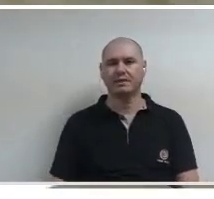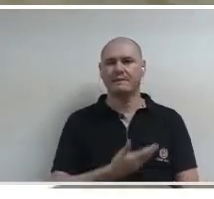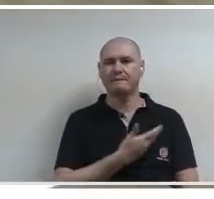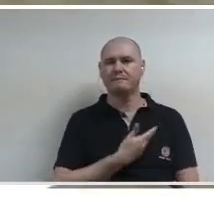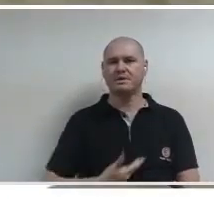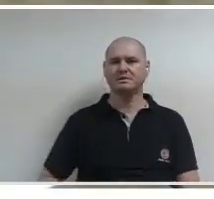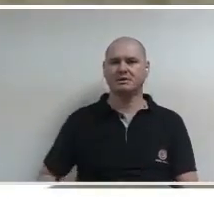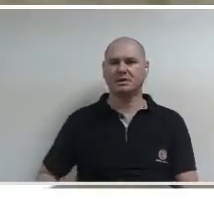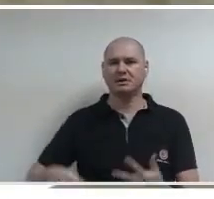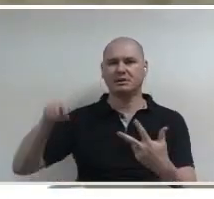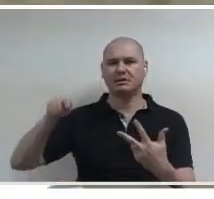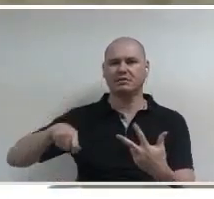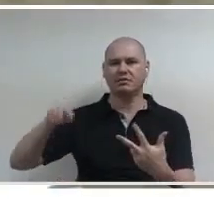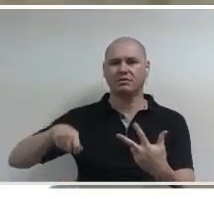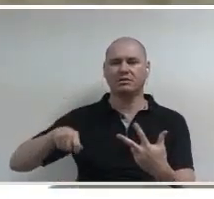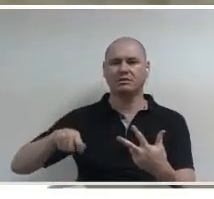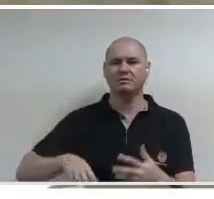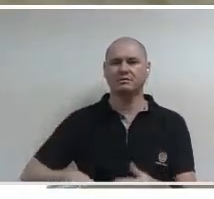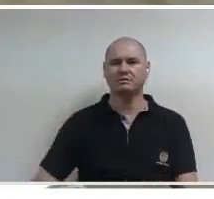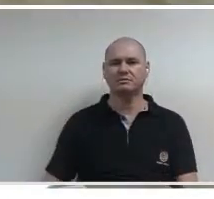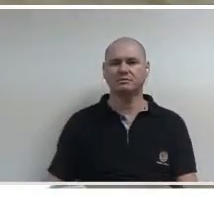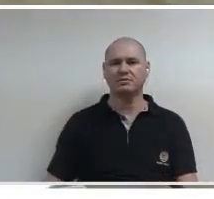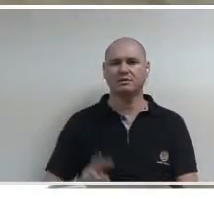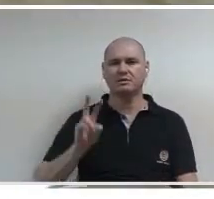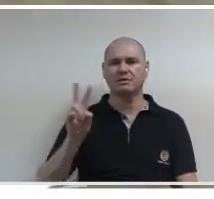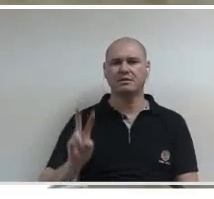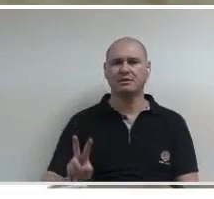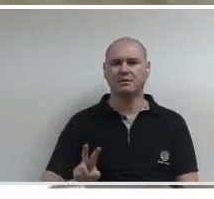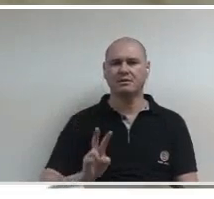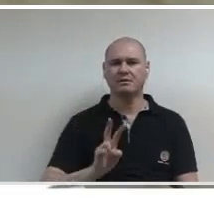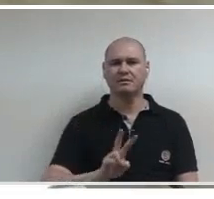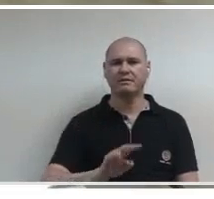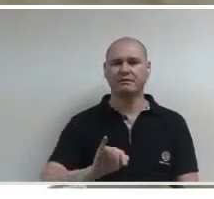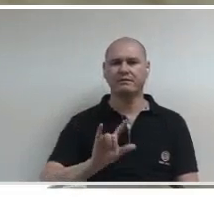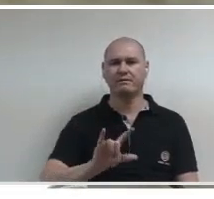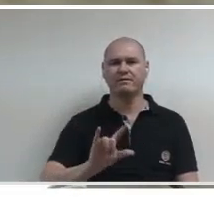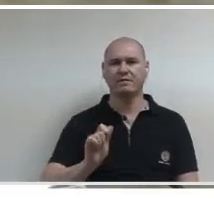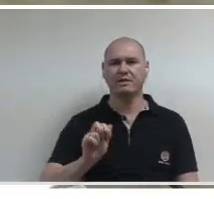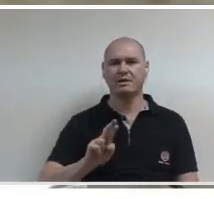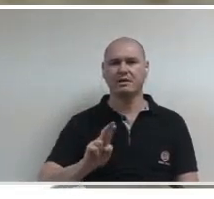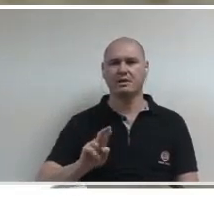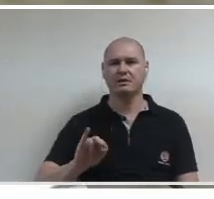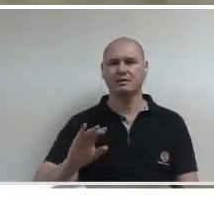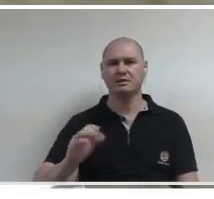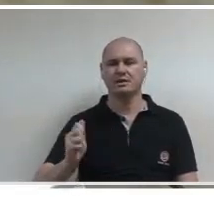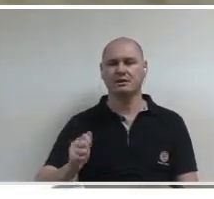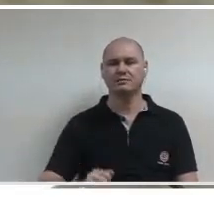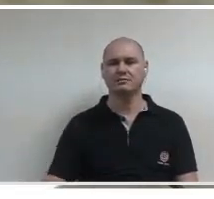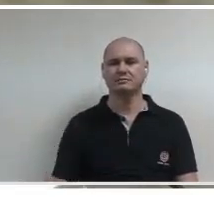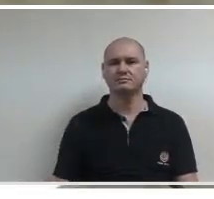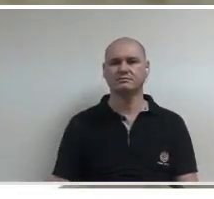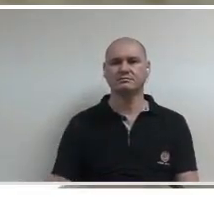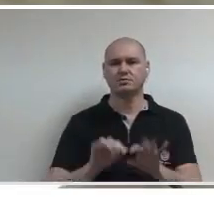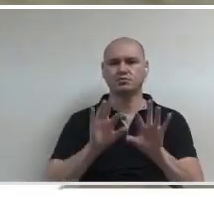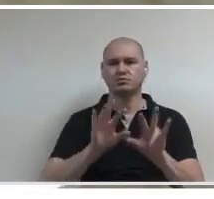Jaese Abeina, presidente del tribunal, consejo de Villarrica, Guaira, Peguaba.